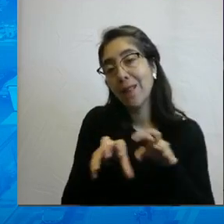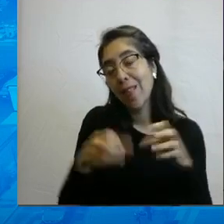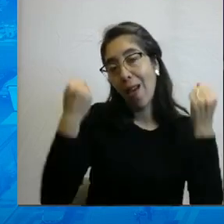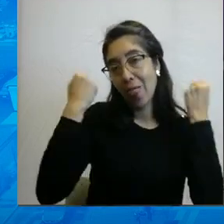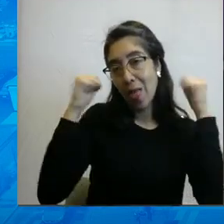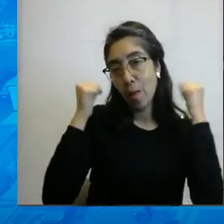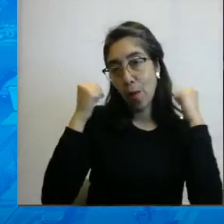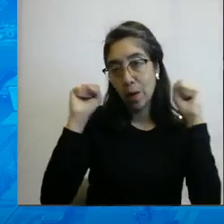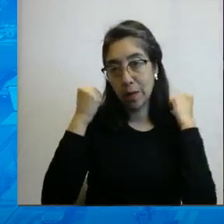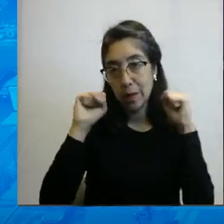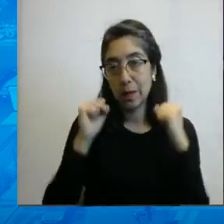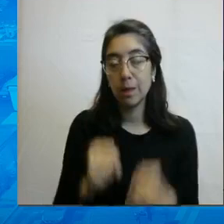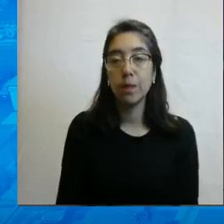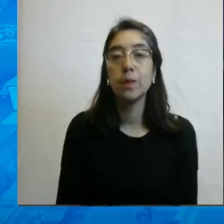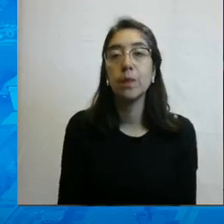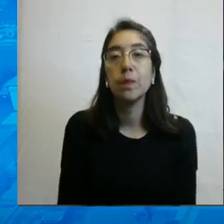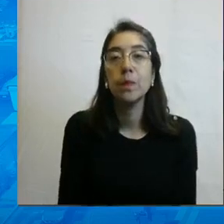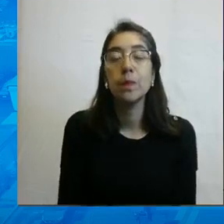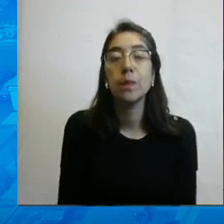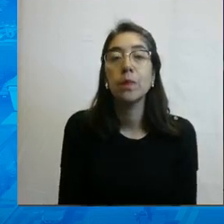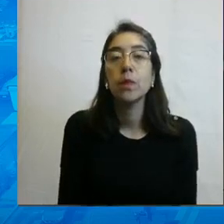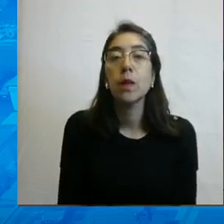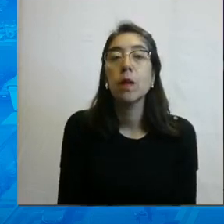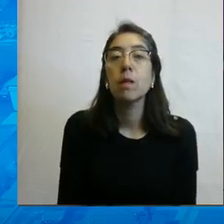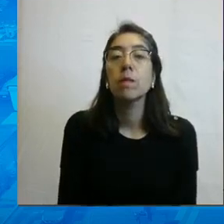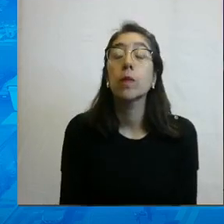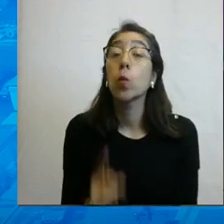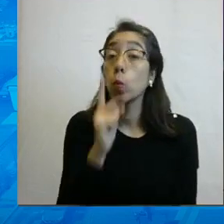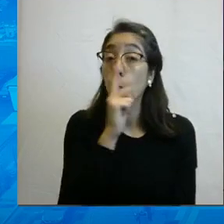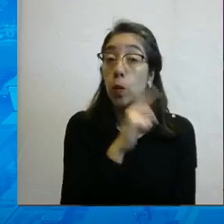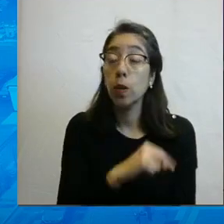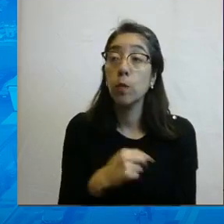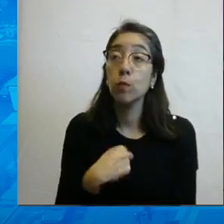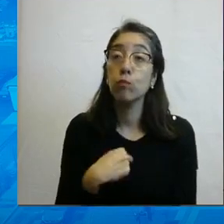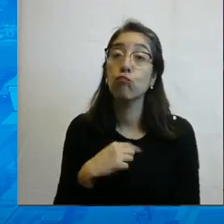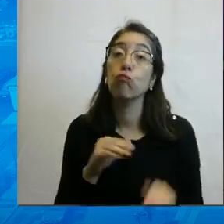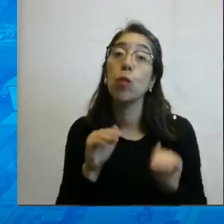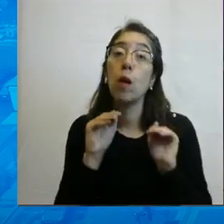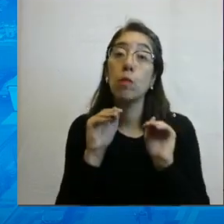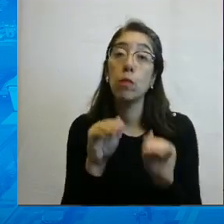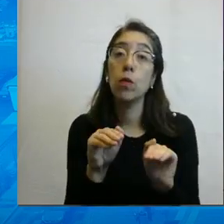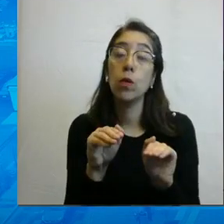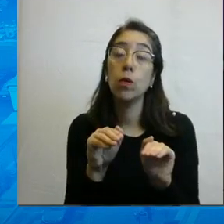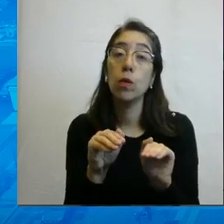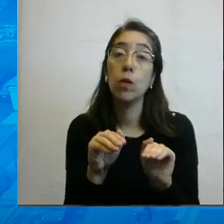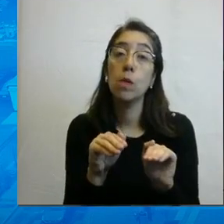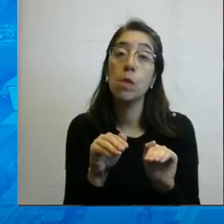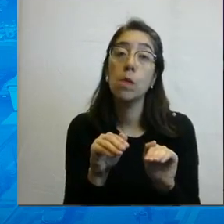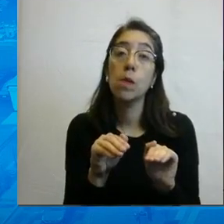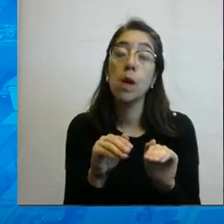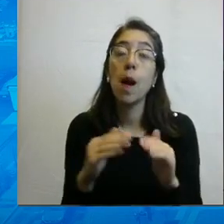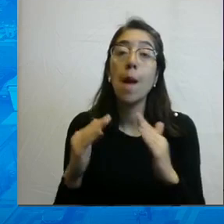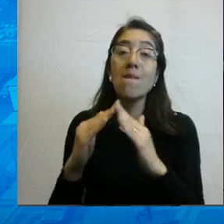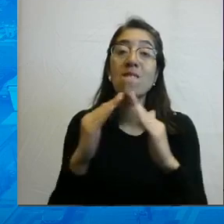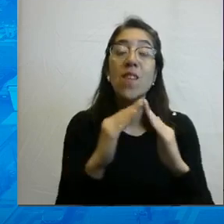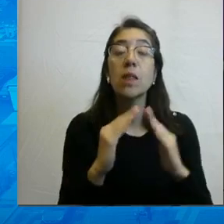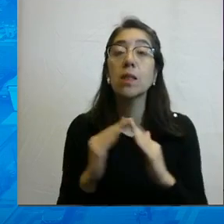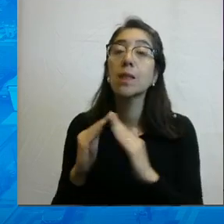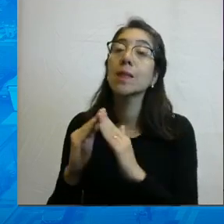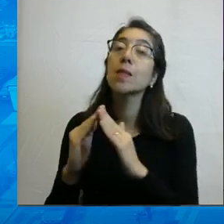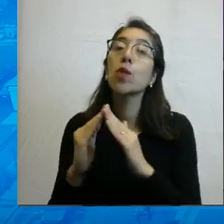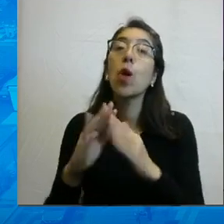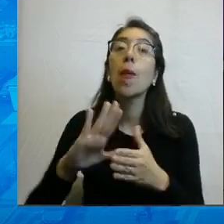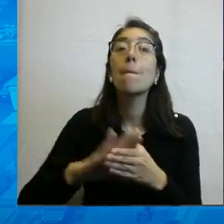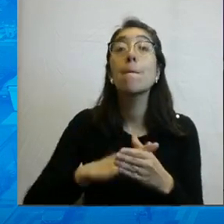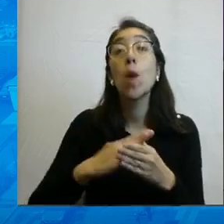nivel de esa localidad. Y por último, también apoyar a los vecinos de Pomaire, que